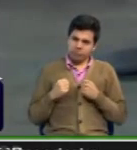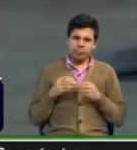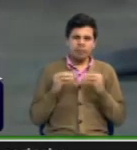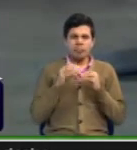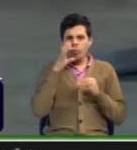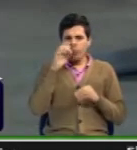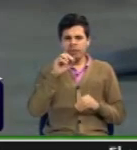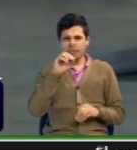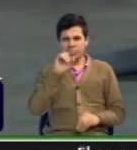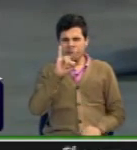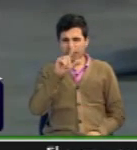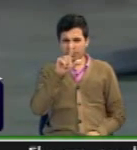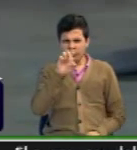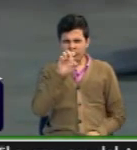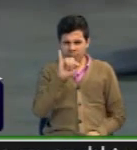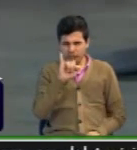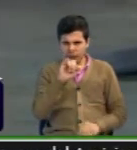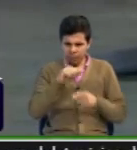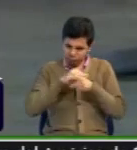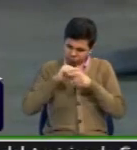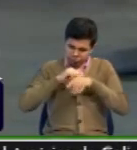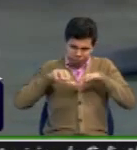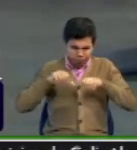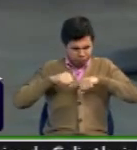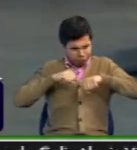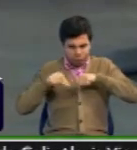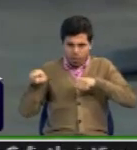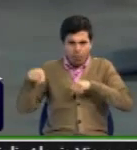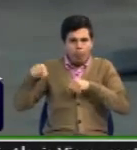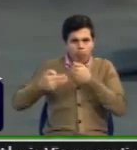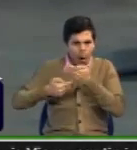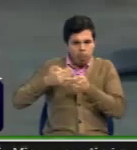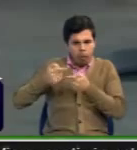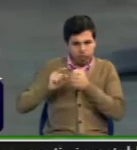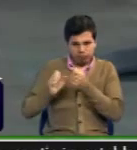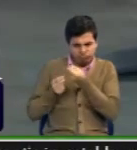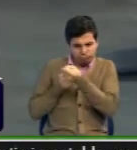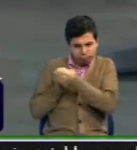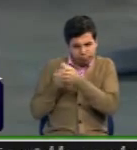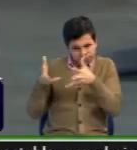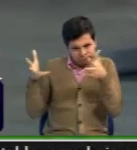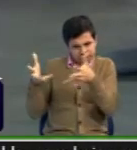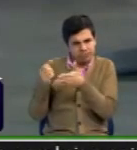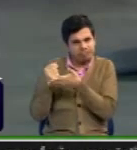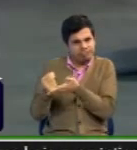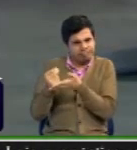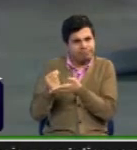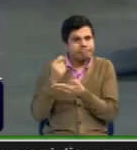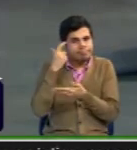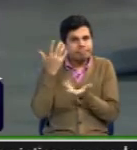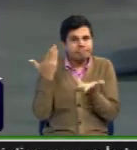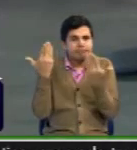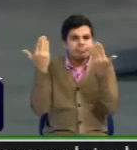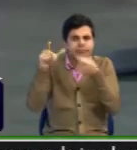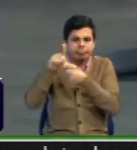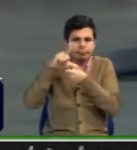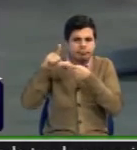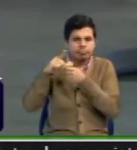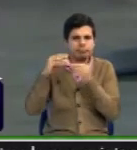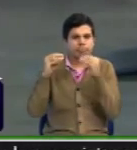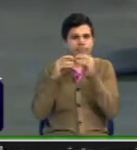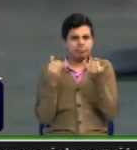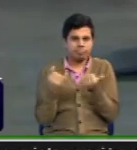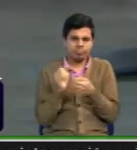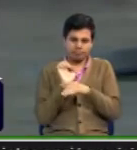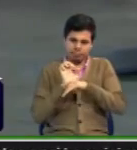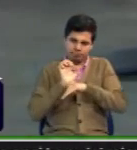profesor Uley con la liga para que los muchachos de una u otra manera pues se sientan apoyados a través de la liga, igualmente acá pues de